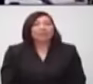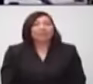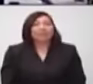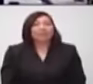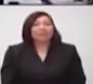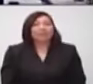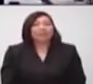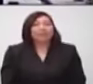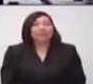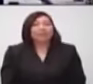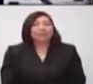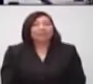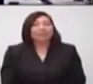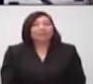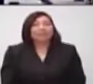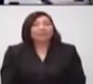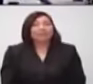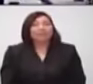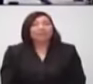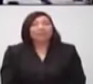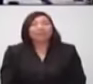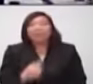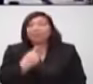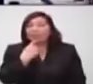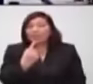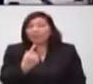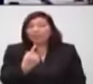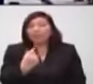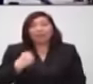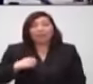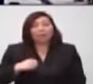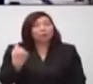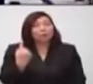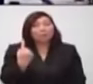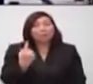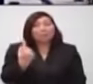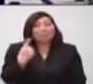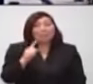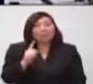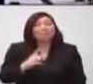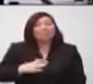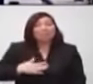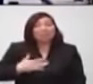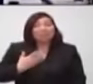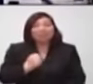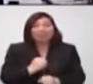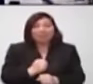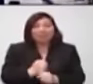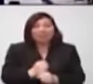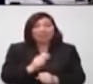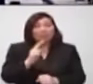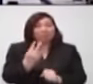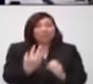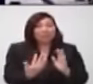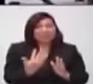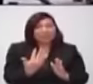2014. Y lo que decía nuestro alcalde, lo que tenía solo disponible para poder trabajar el